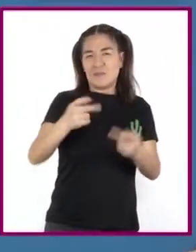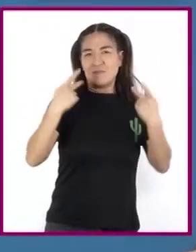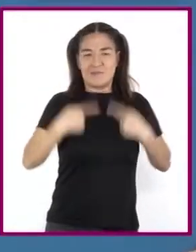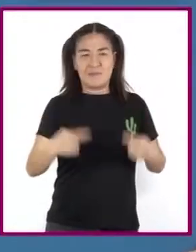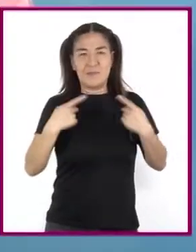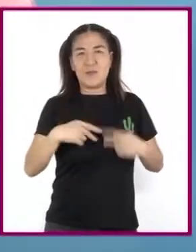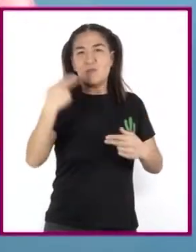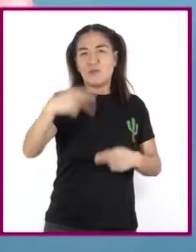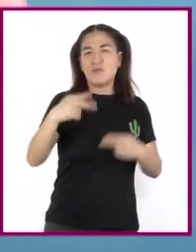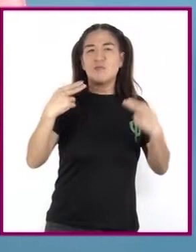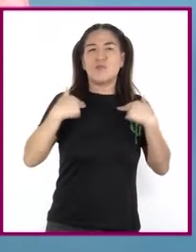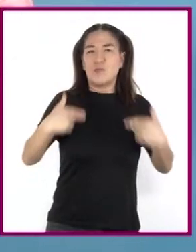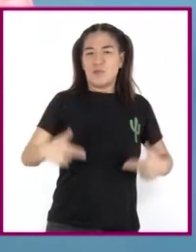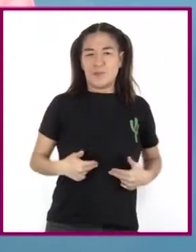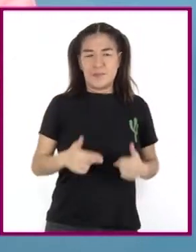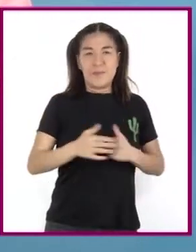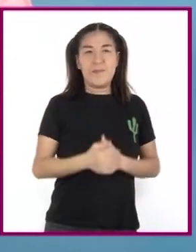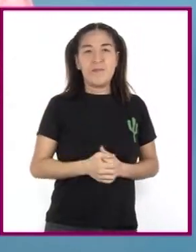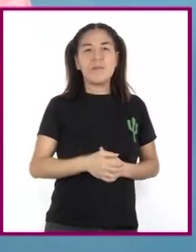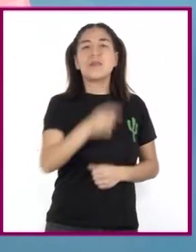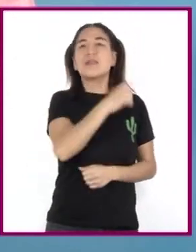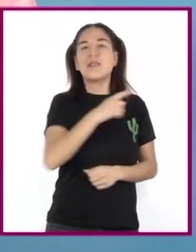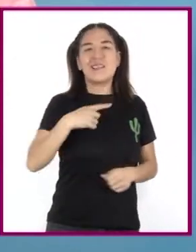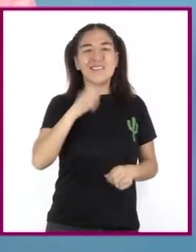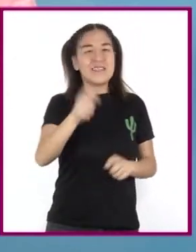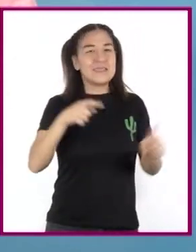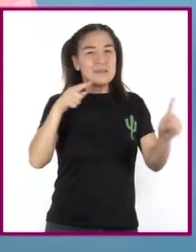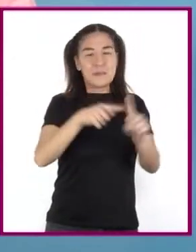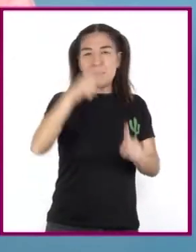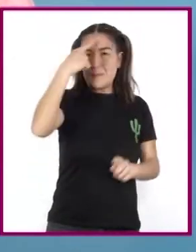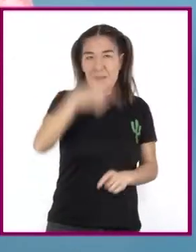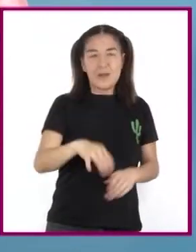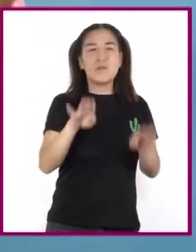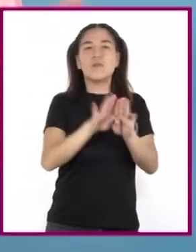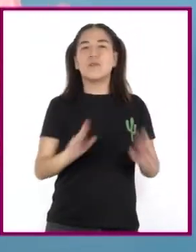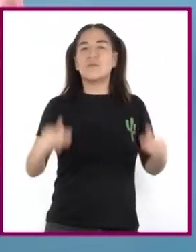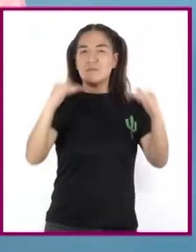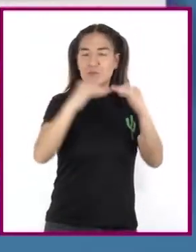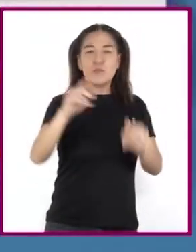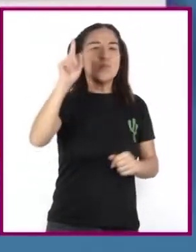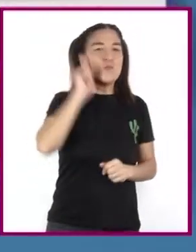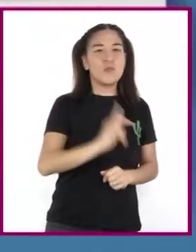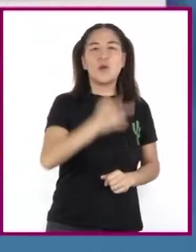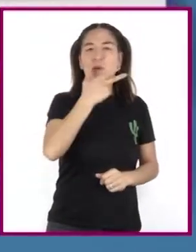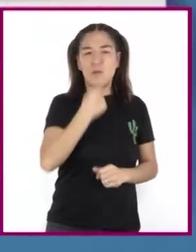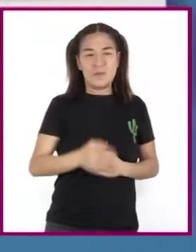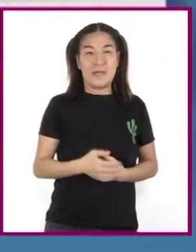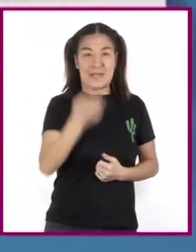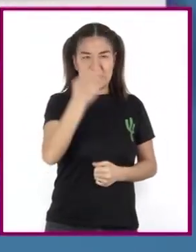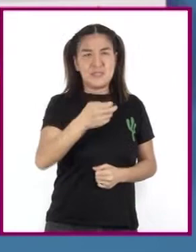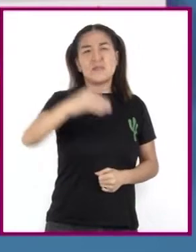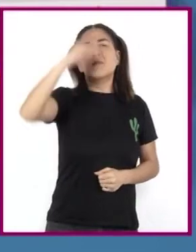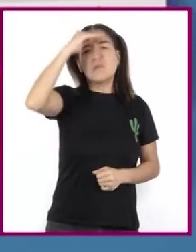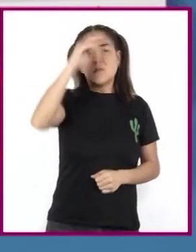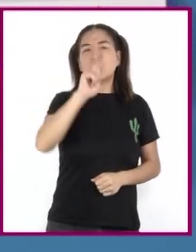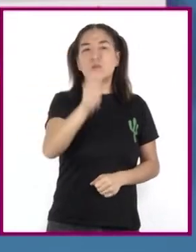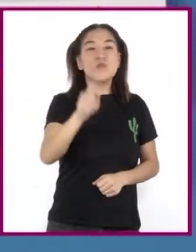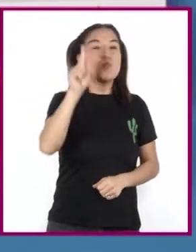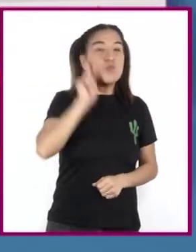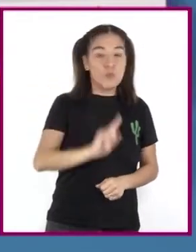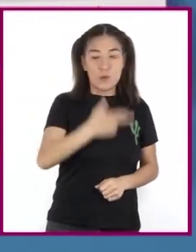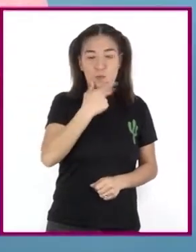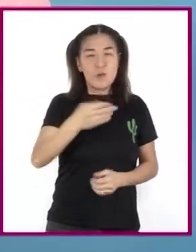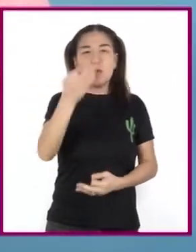De manera particular, tenemos el desafío de lograr equidad entre hombres y mujeres. Esta consiste en que mujeres y